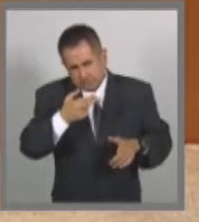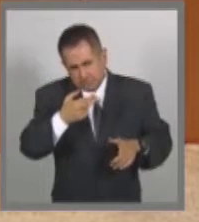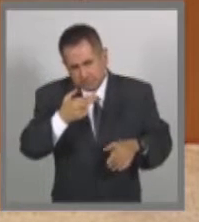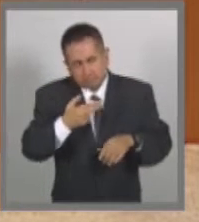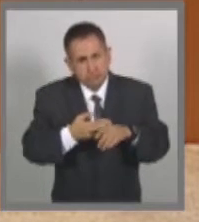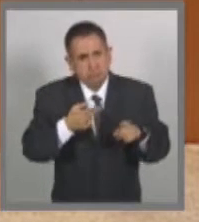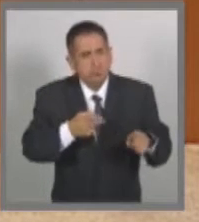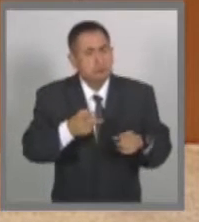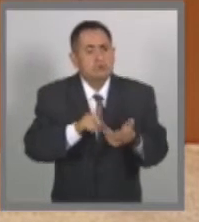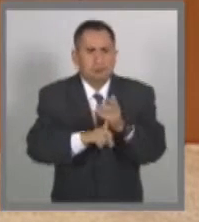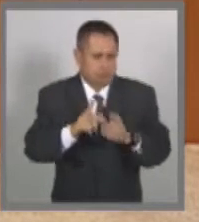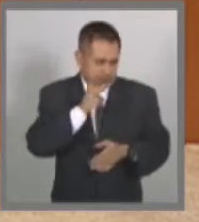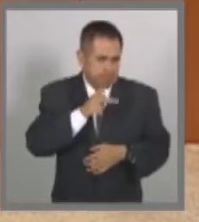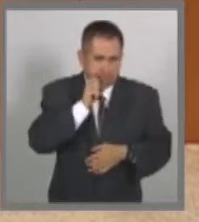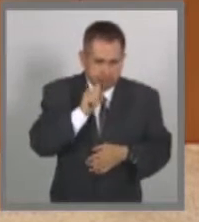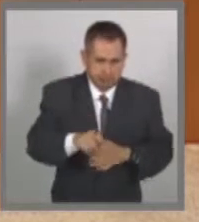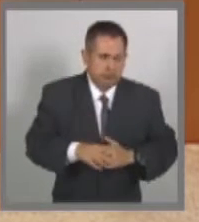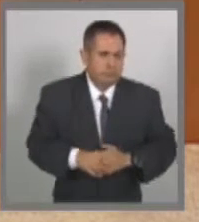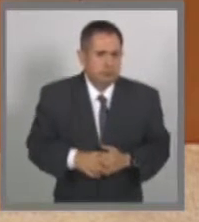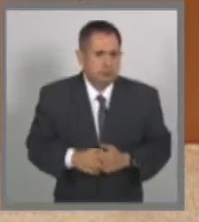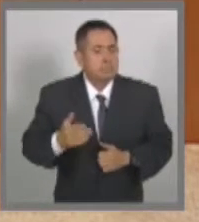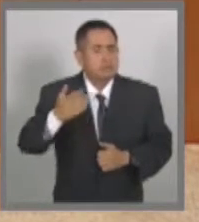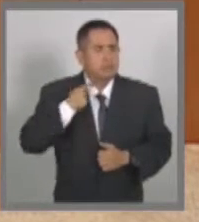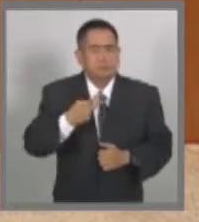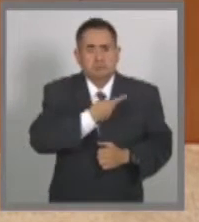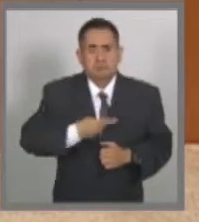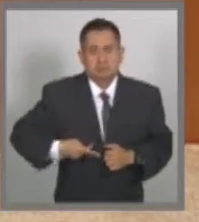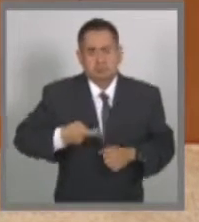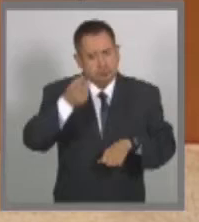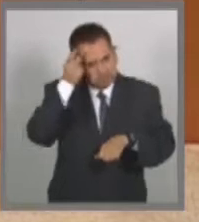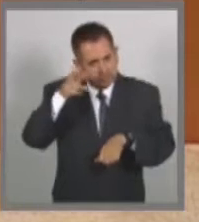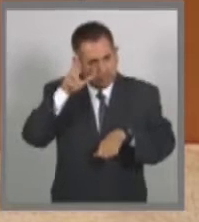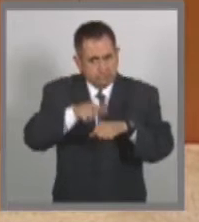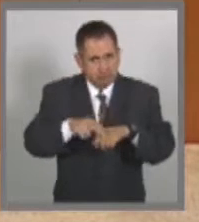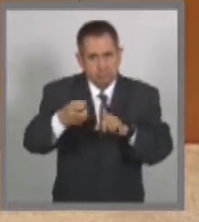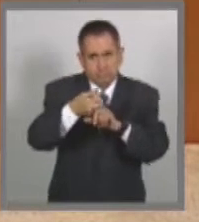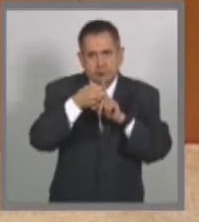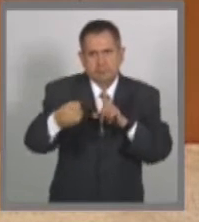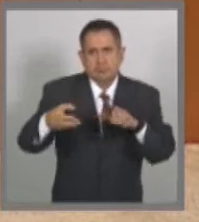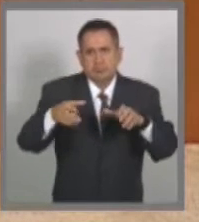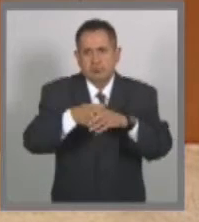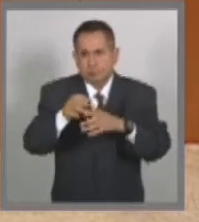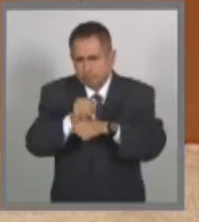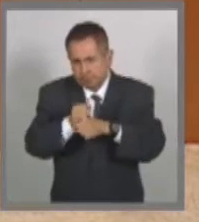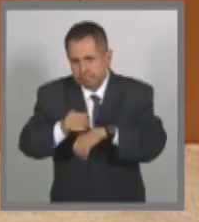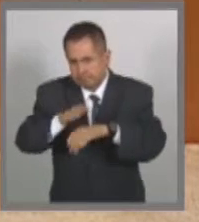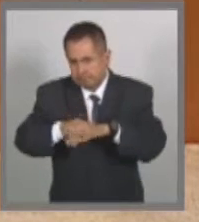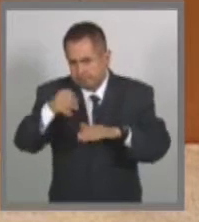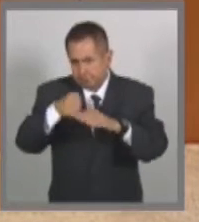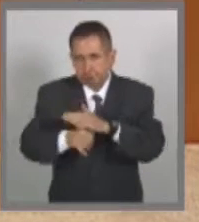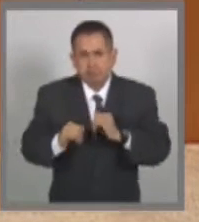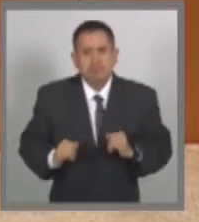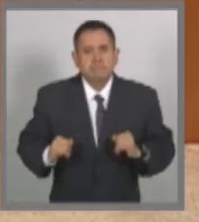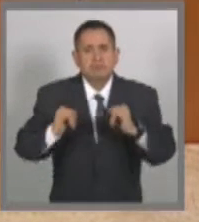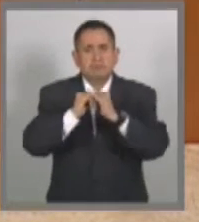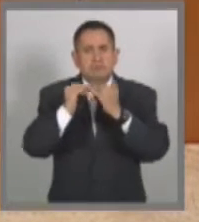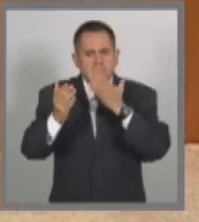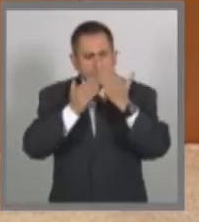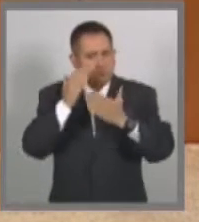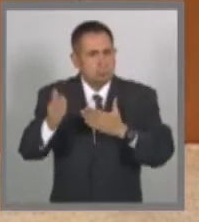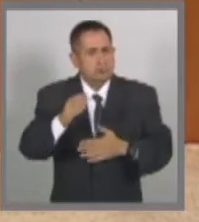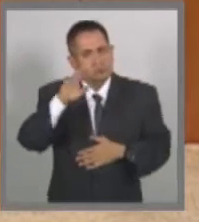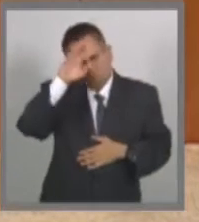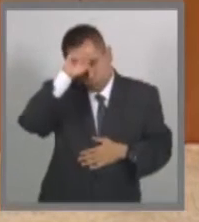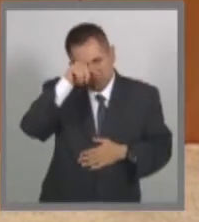en Petróleos Mexicanos. Ha sido vicerrector de Desarrollo Académico e Investigación en el Instituto Tecnológico de Estudios Superiores